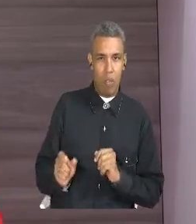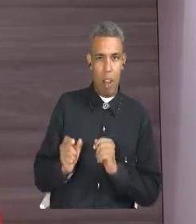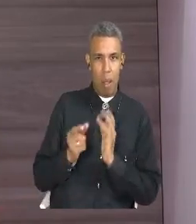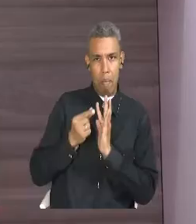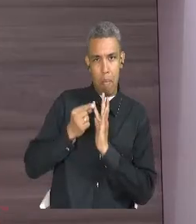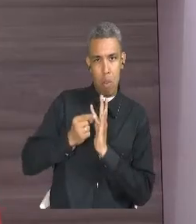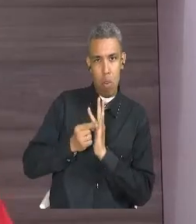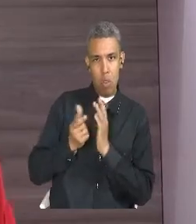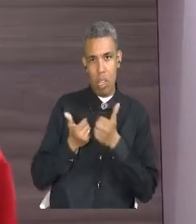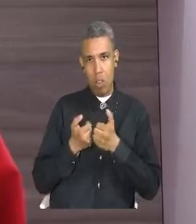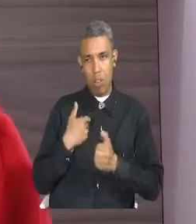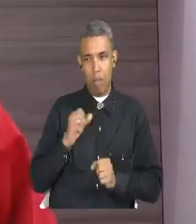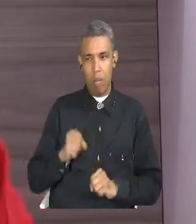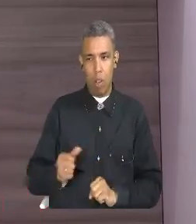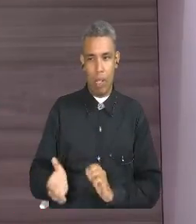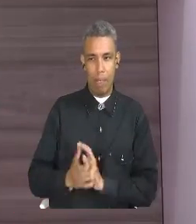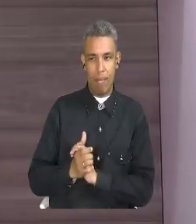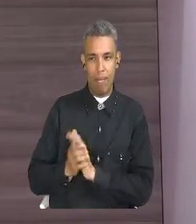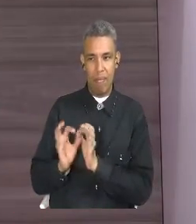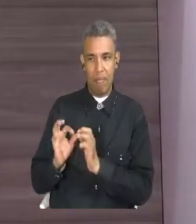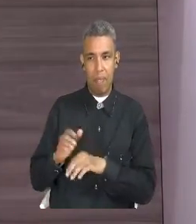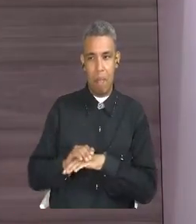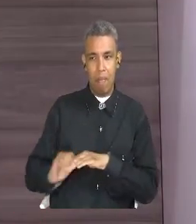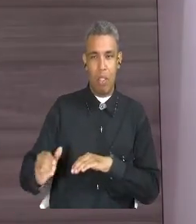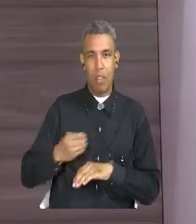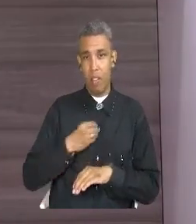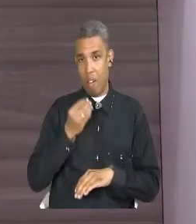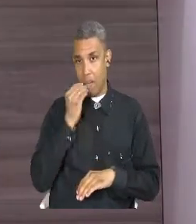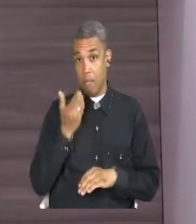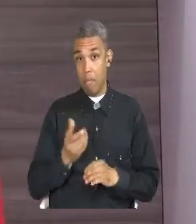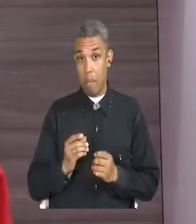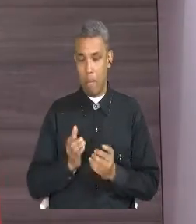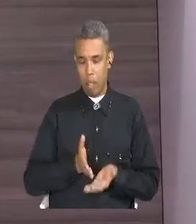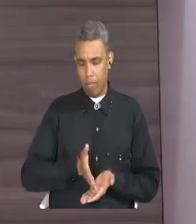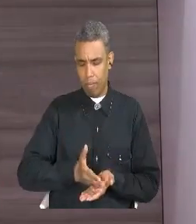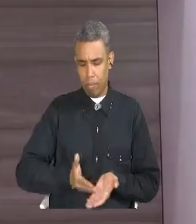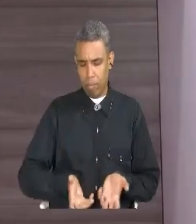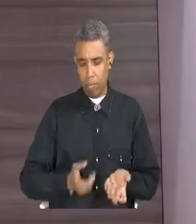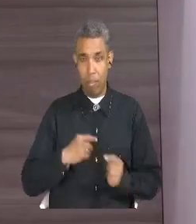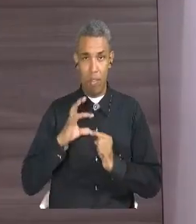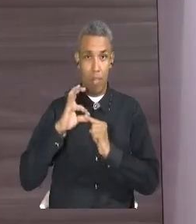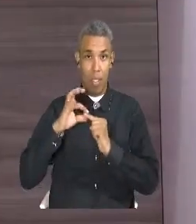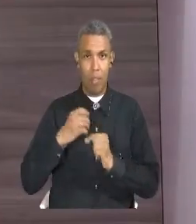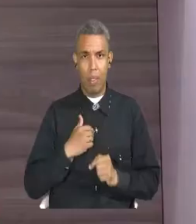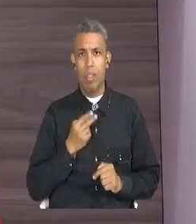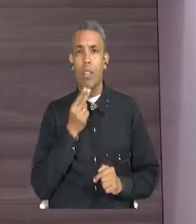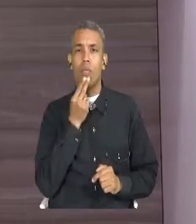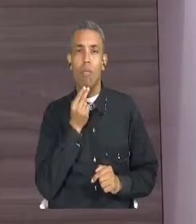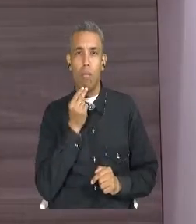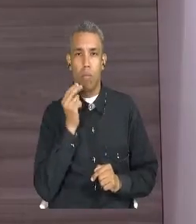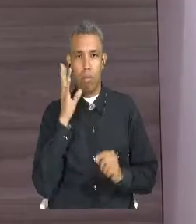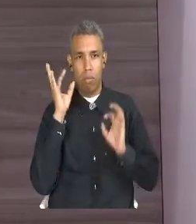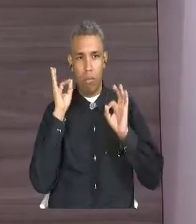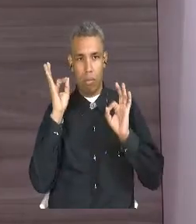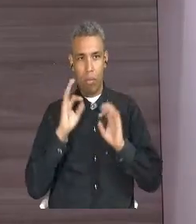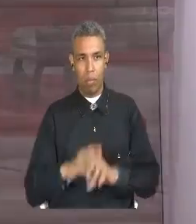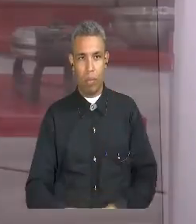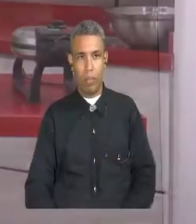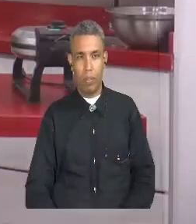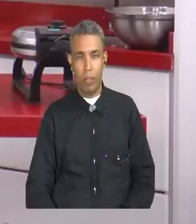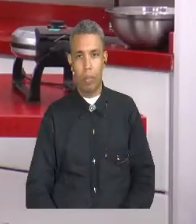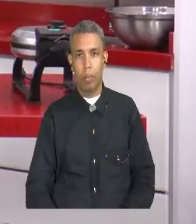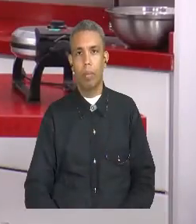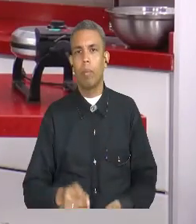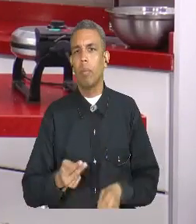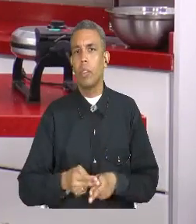tener unos waffles a pedir de boca, algo muy rico, algo delicioso. Sí. Sí, señor, entonces bueno, ¿qué les parece si nos vamos